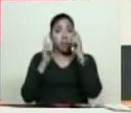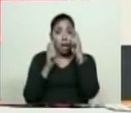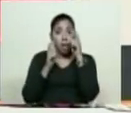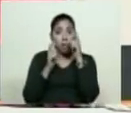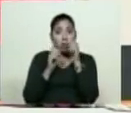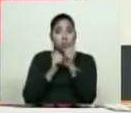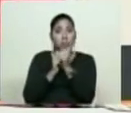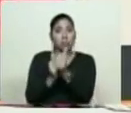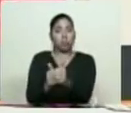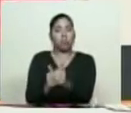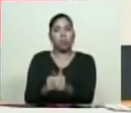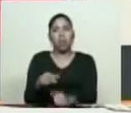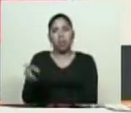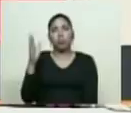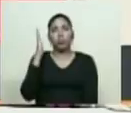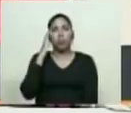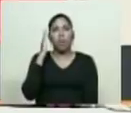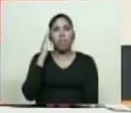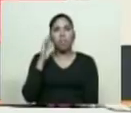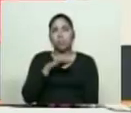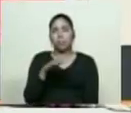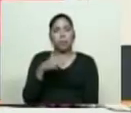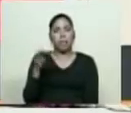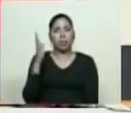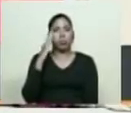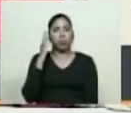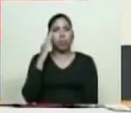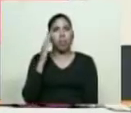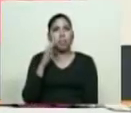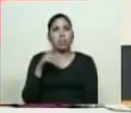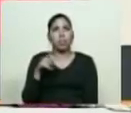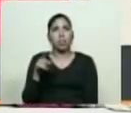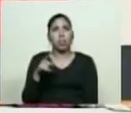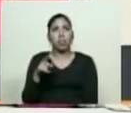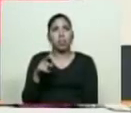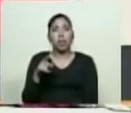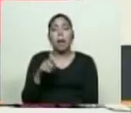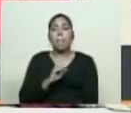Ellos lo saben. Perfectamente. Tienen miedo que hable ahí.